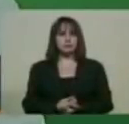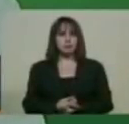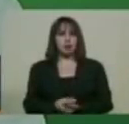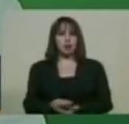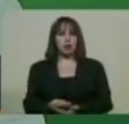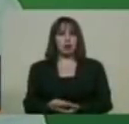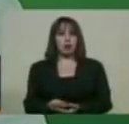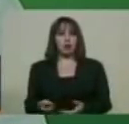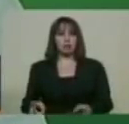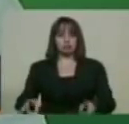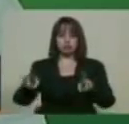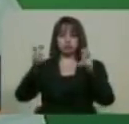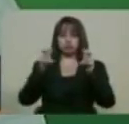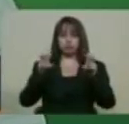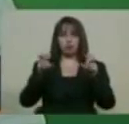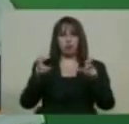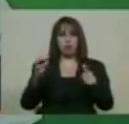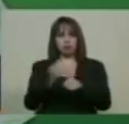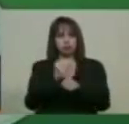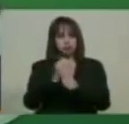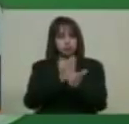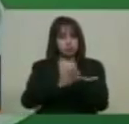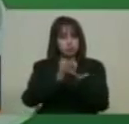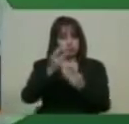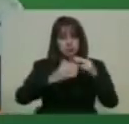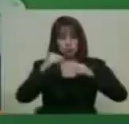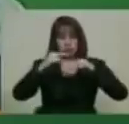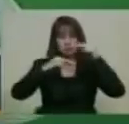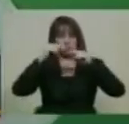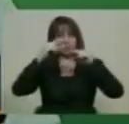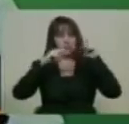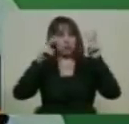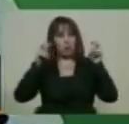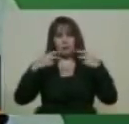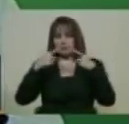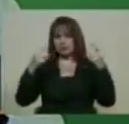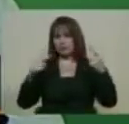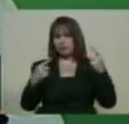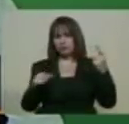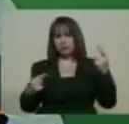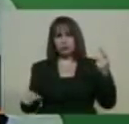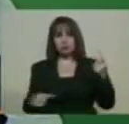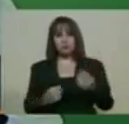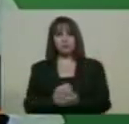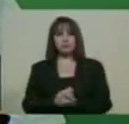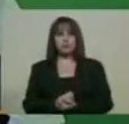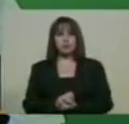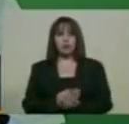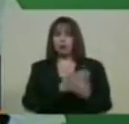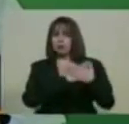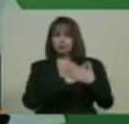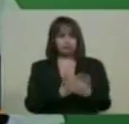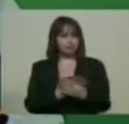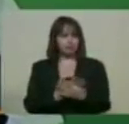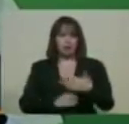retomarlo con el ritmo que eso amerita, etcétera, etcétera. Cuenten ustedes conmigo,